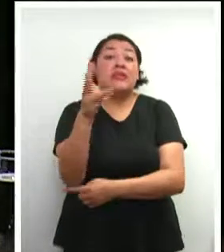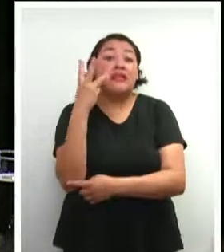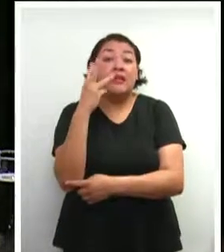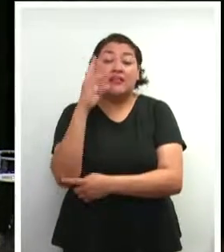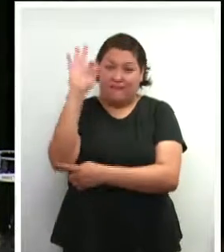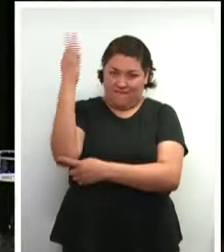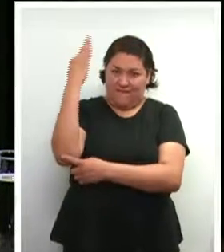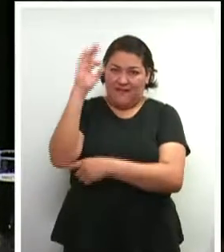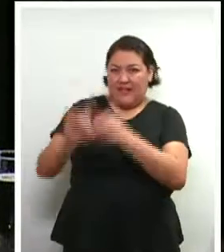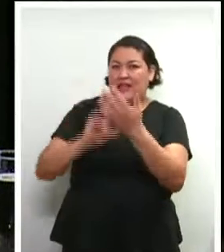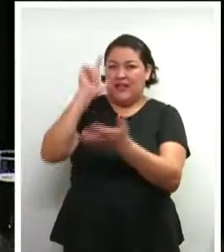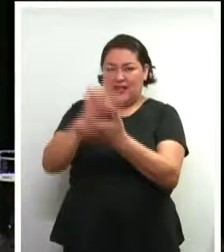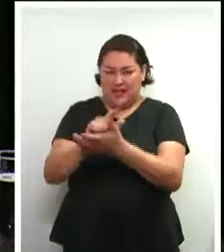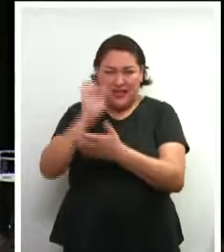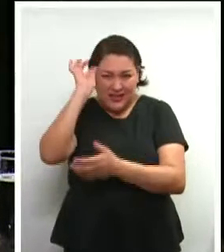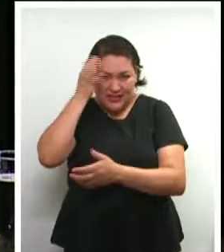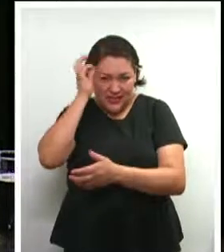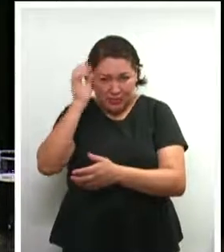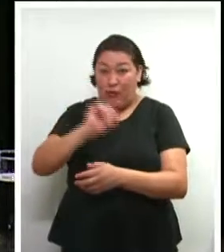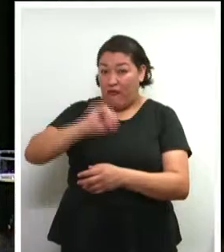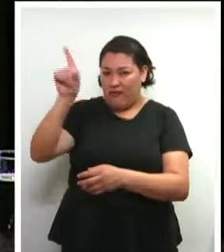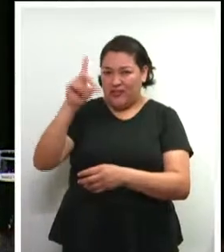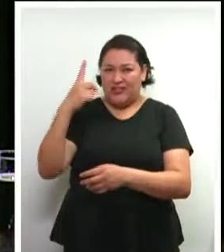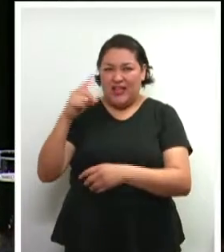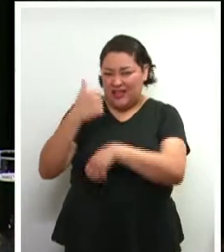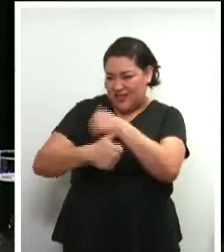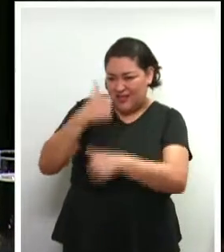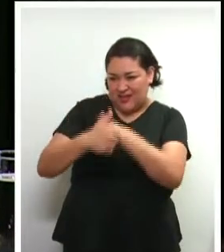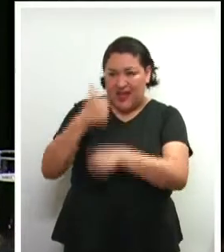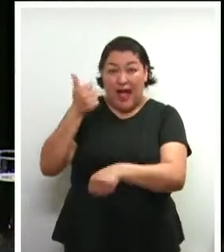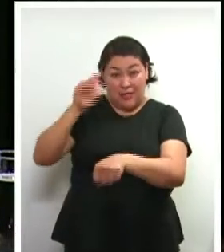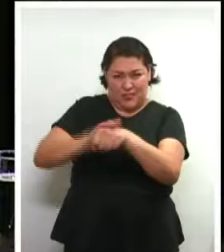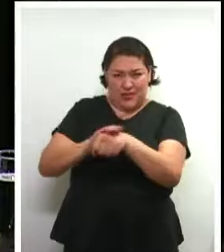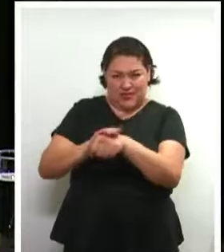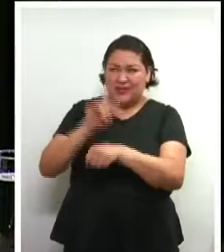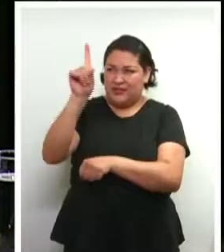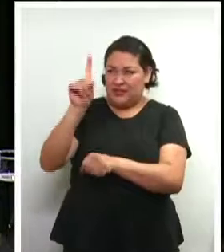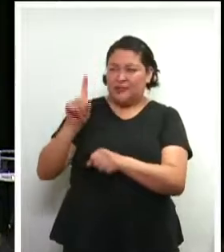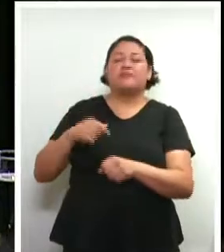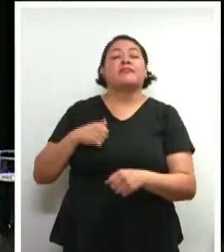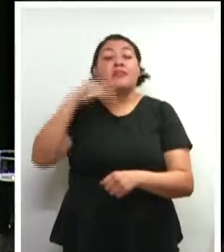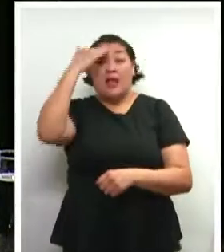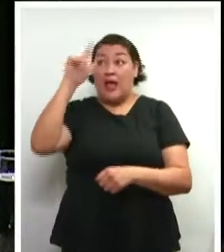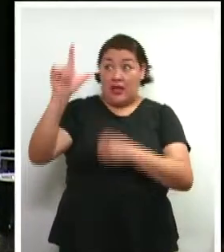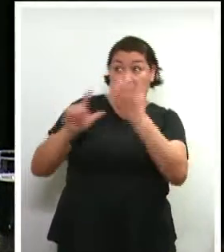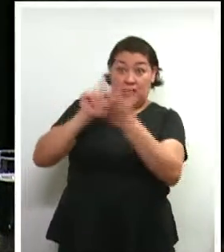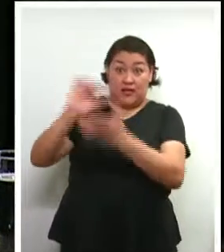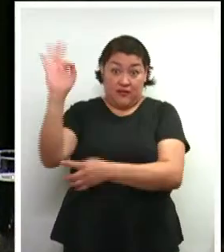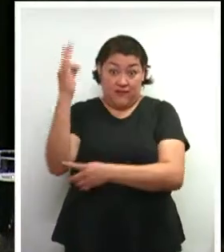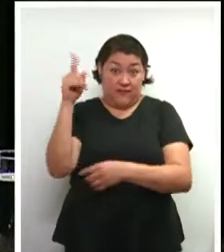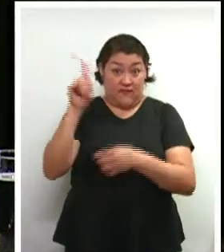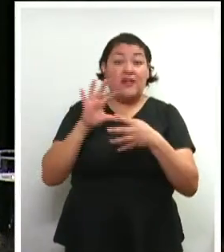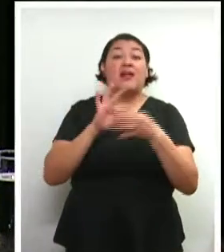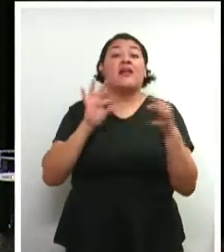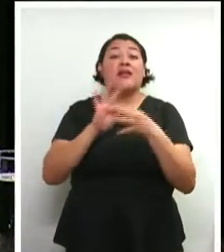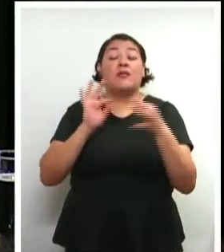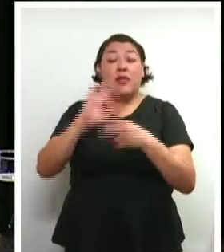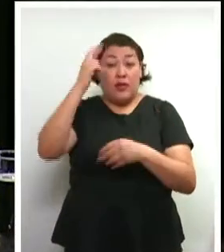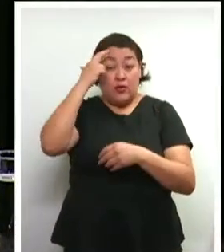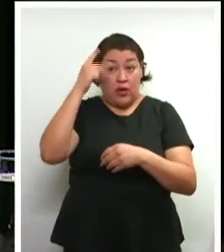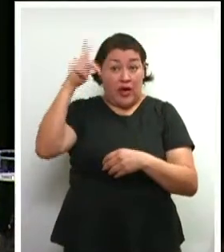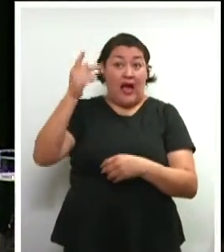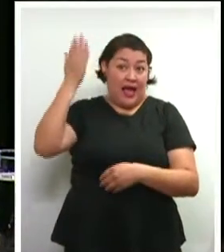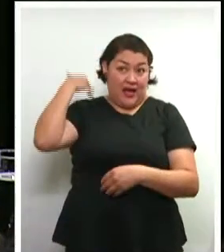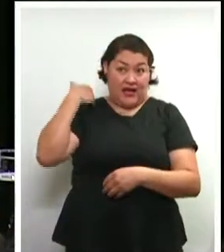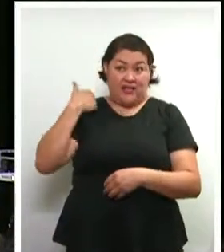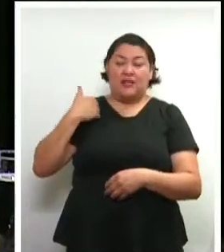del Servicio Profesional de Carrera en la Administración Pública Federal, aludiendo, entre otros, a los motivos que expuso el